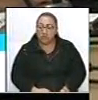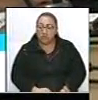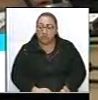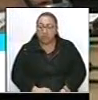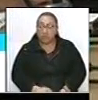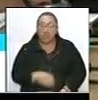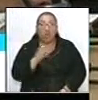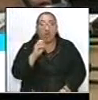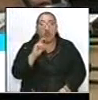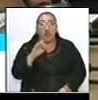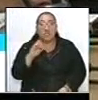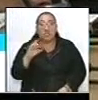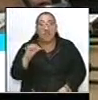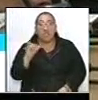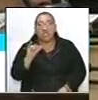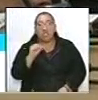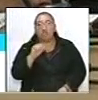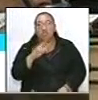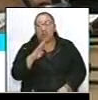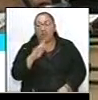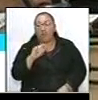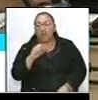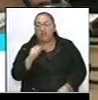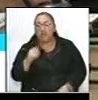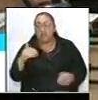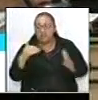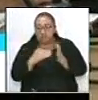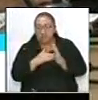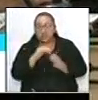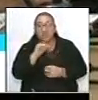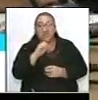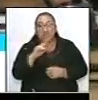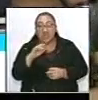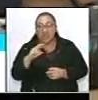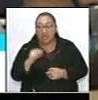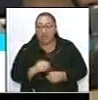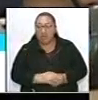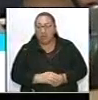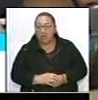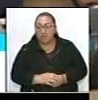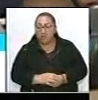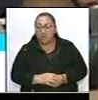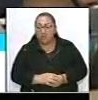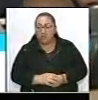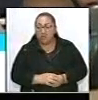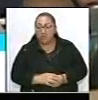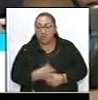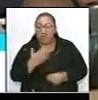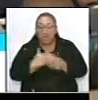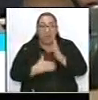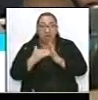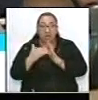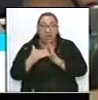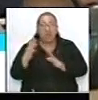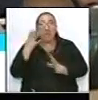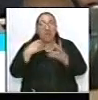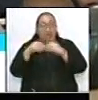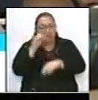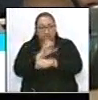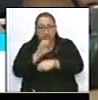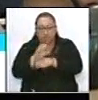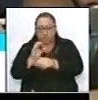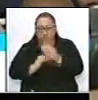tengan grados y ascensos, para que los serenos, cuando quieran ascender, tienen que capacitarse y